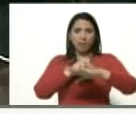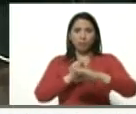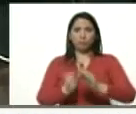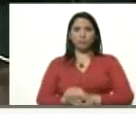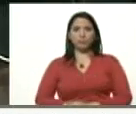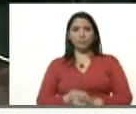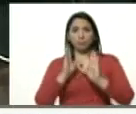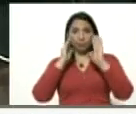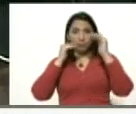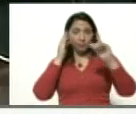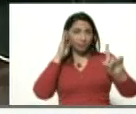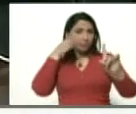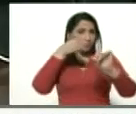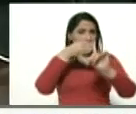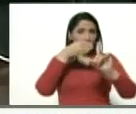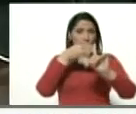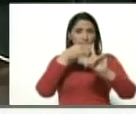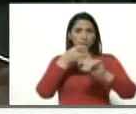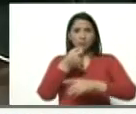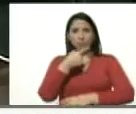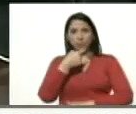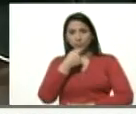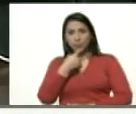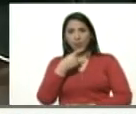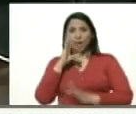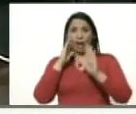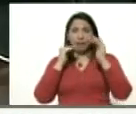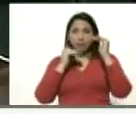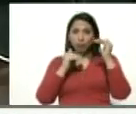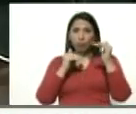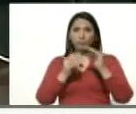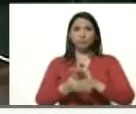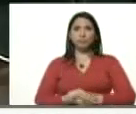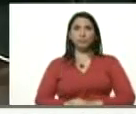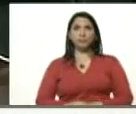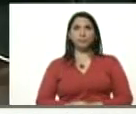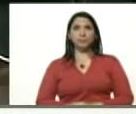su atención de medicamentos, su atención